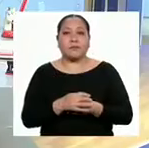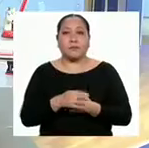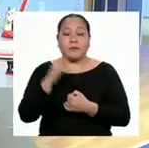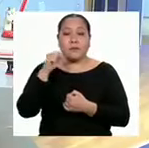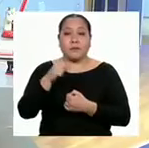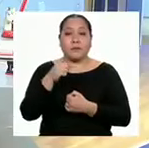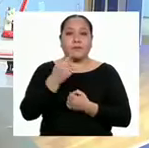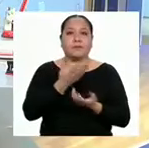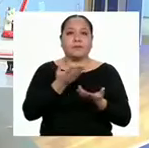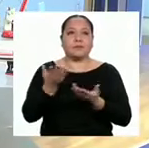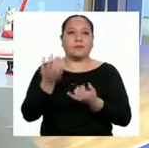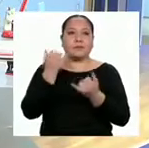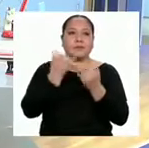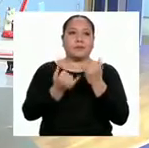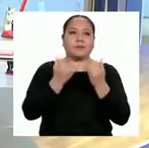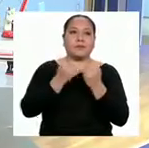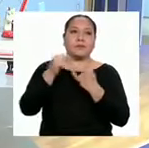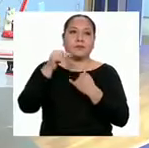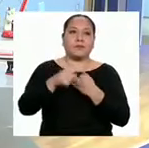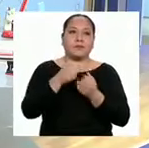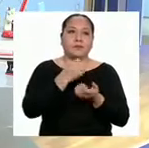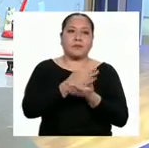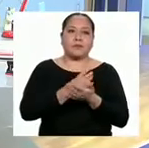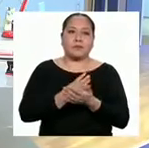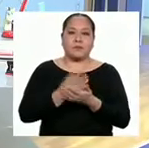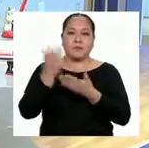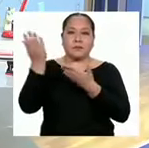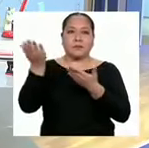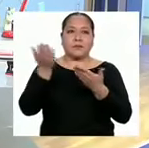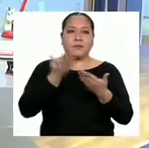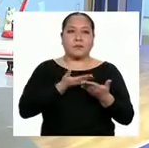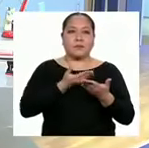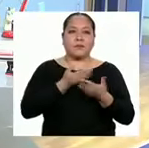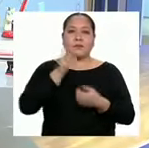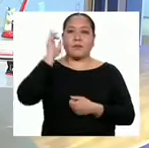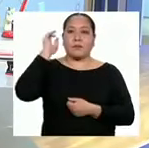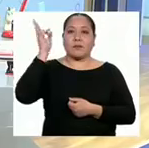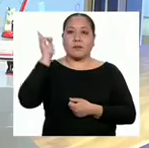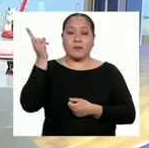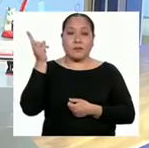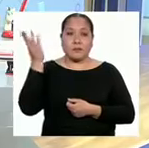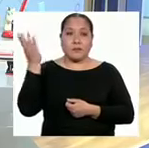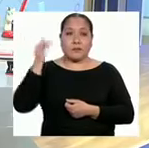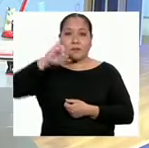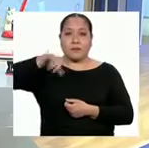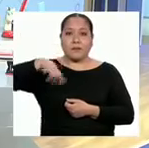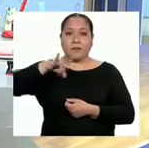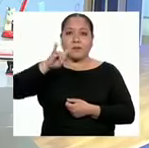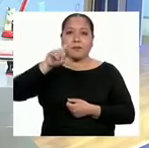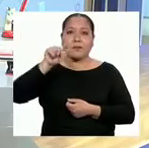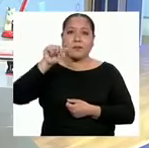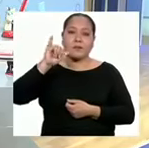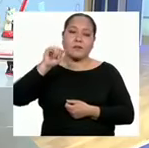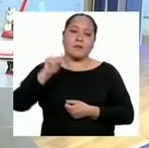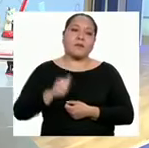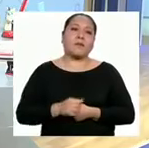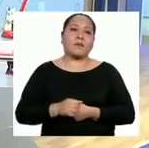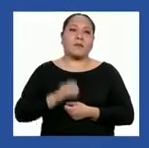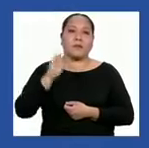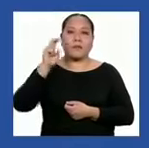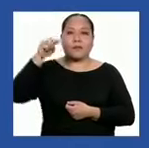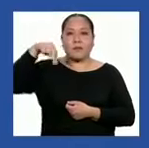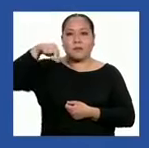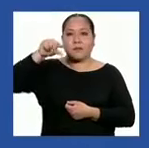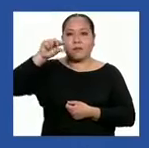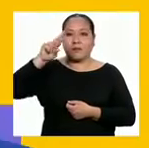eso le damos fin a este segmento para darle la bienvenida a la profesora Julia Enríquez, que nos va a